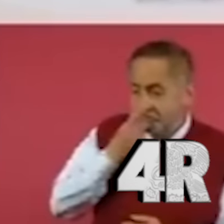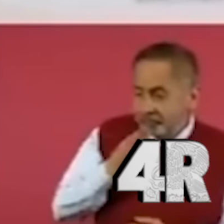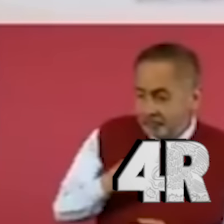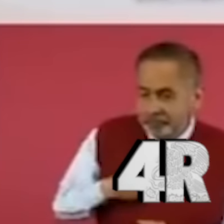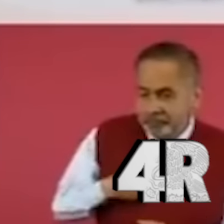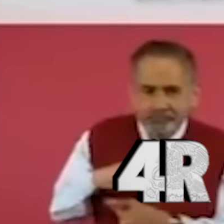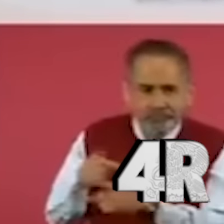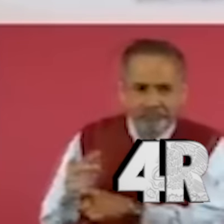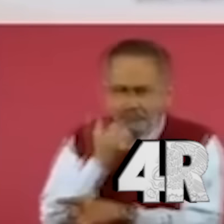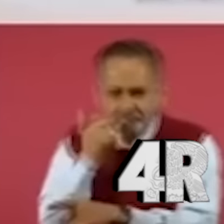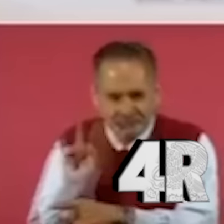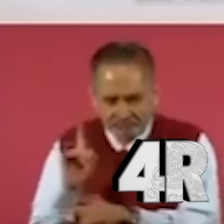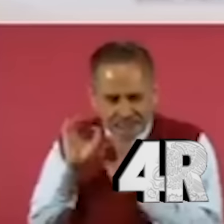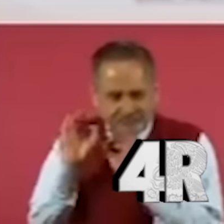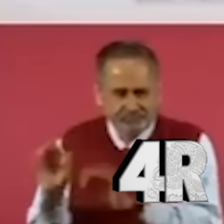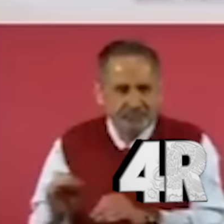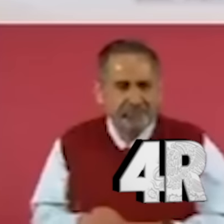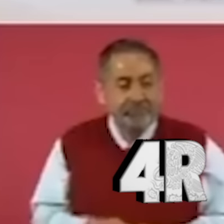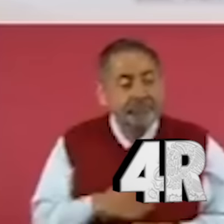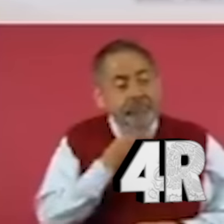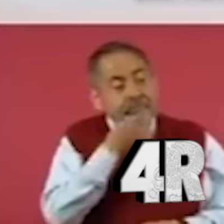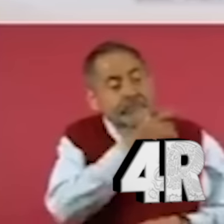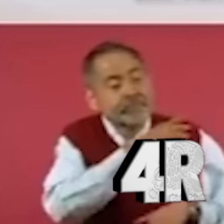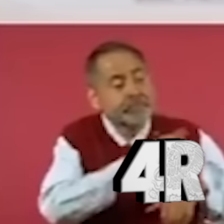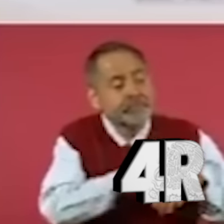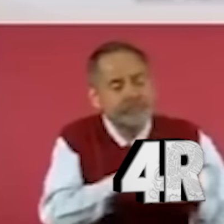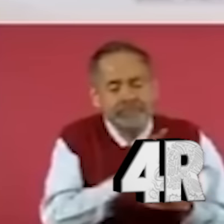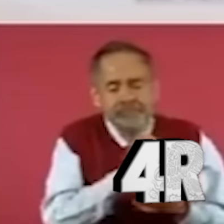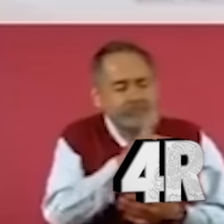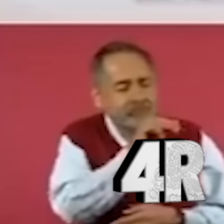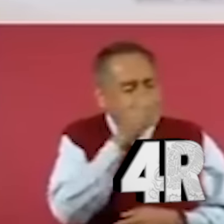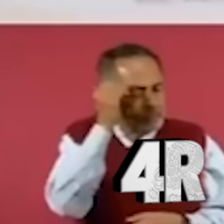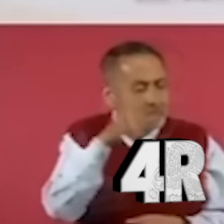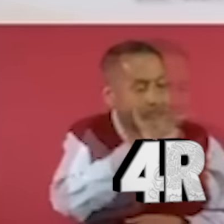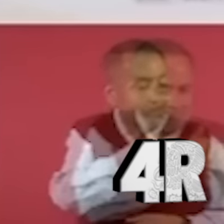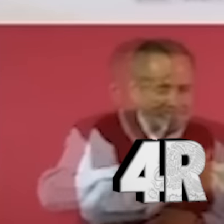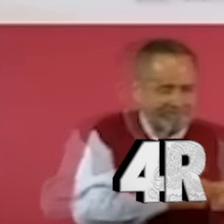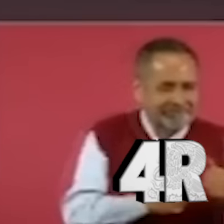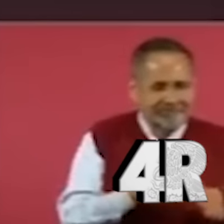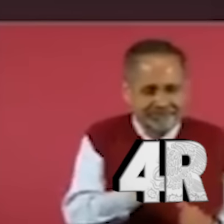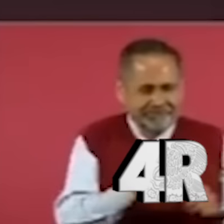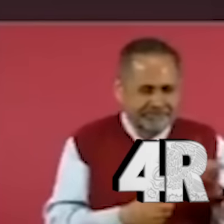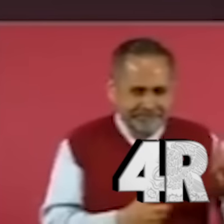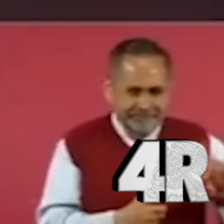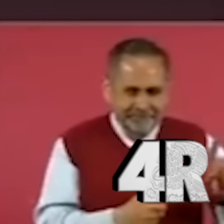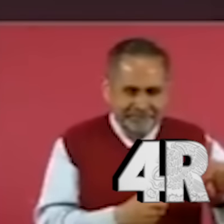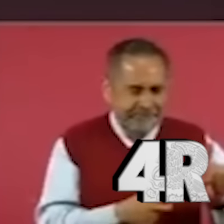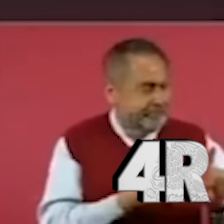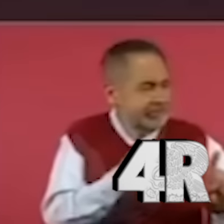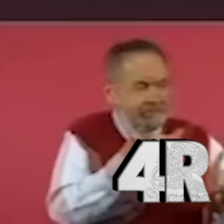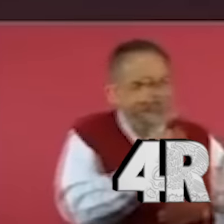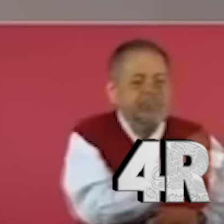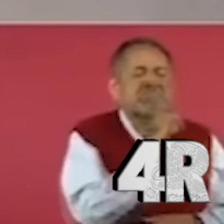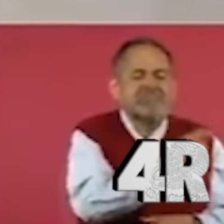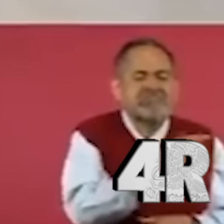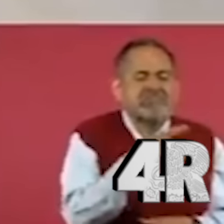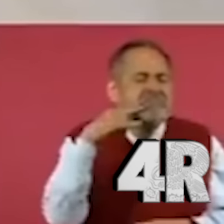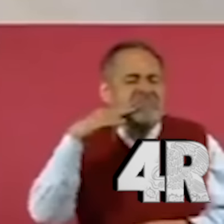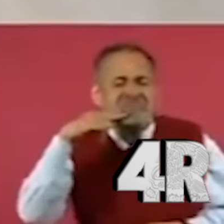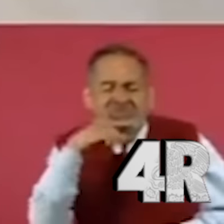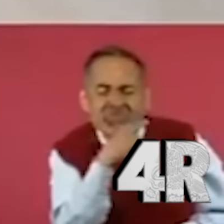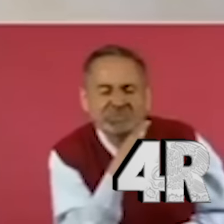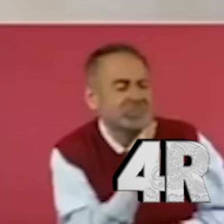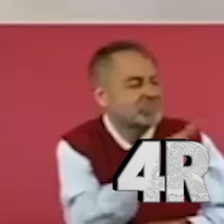te olvides que la ú in de la derecha es la hipocresía